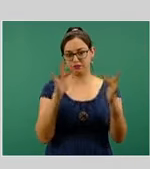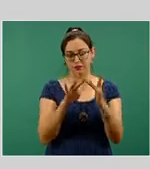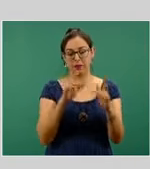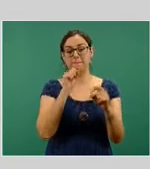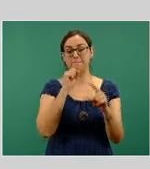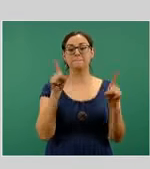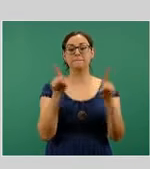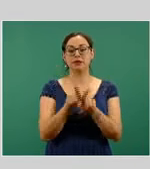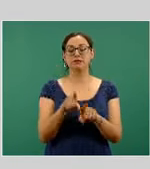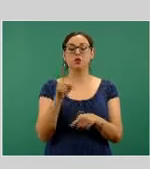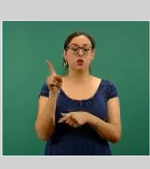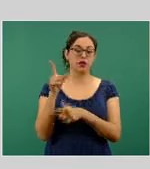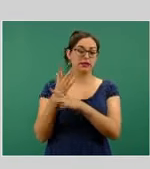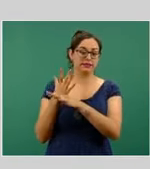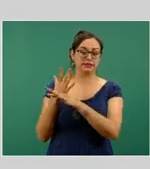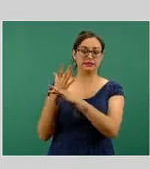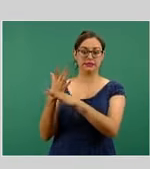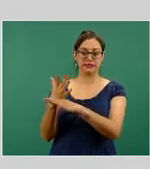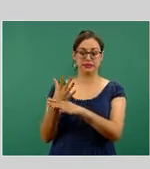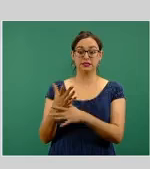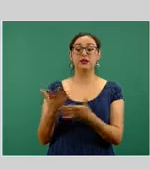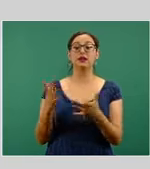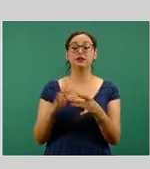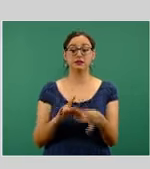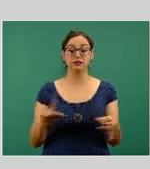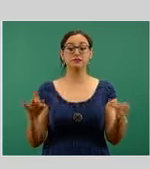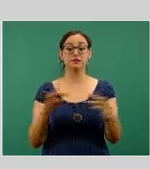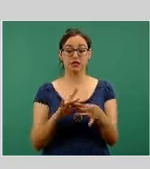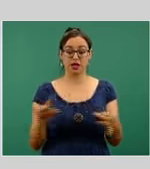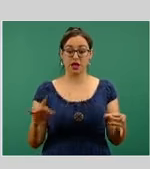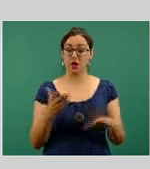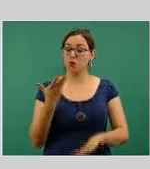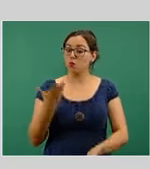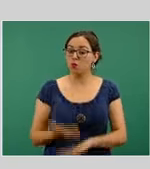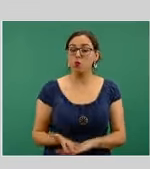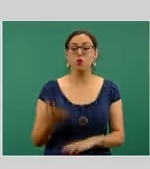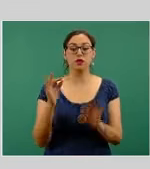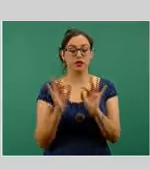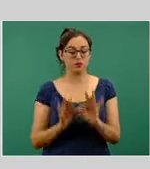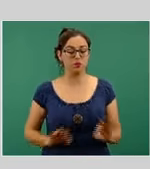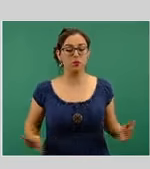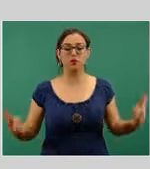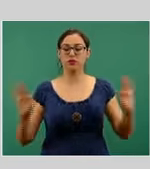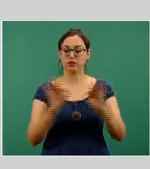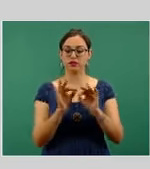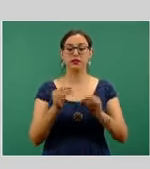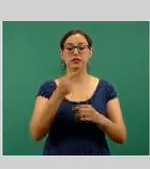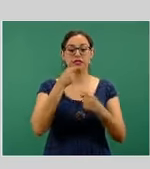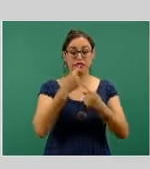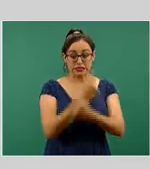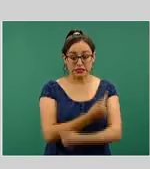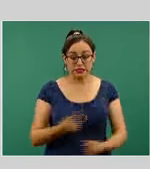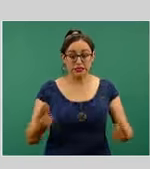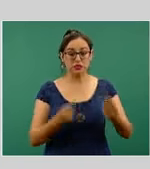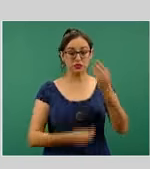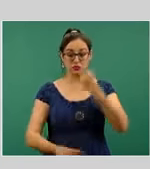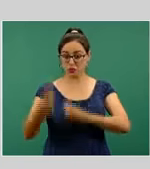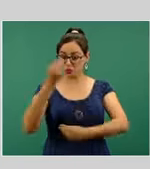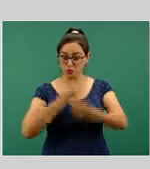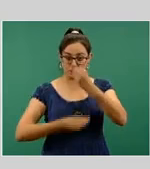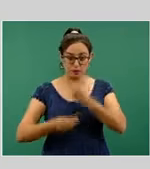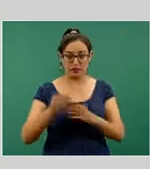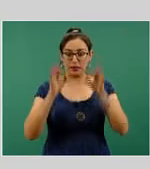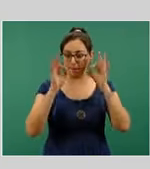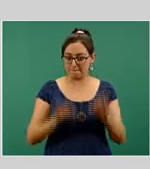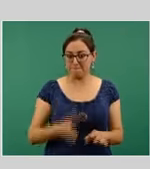de la organización mencionó con mucho énfasis la importancia de la buena y adecuada nutrición en la infancia, la lactancia materna y las